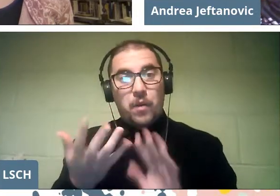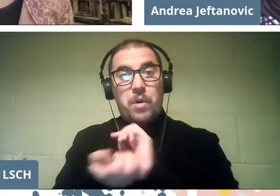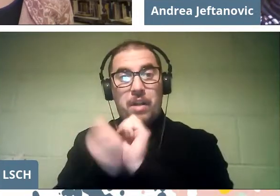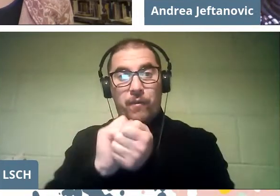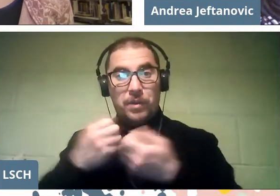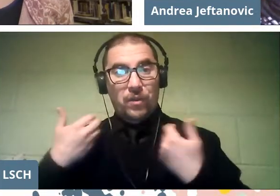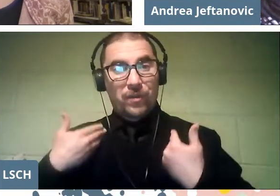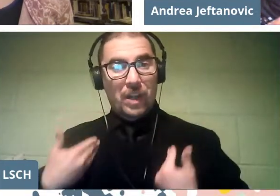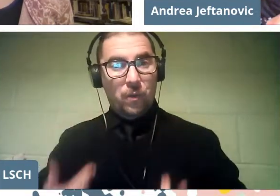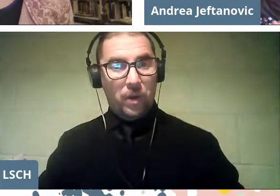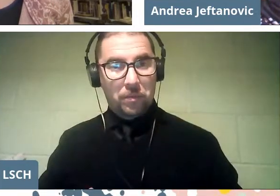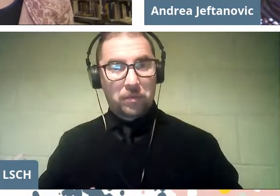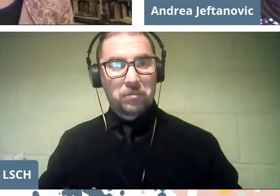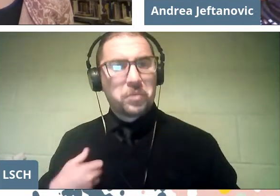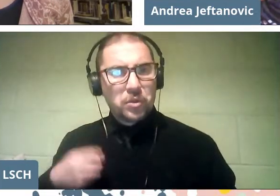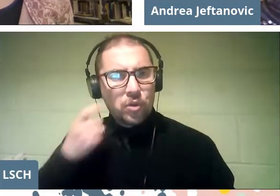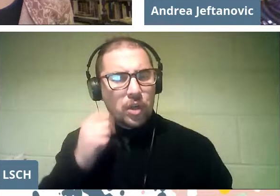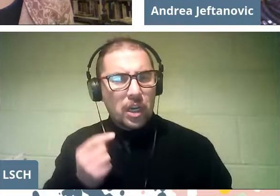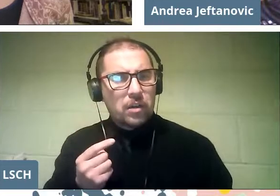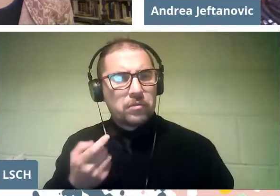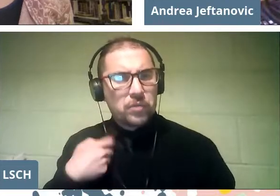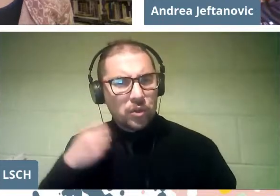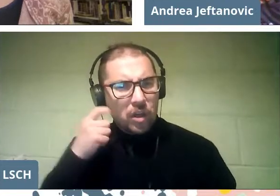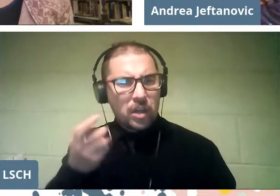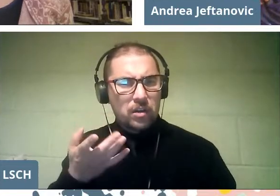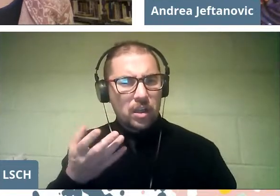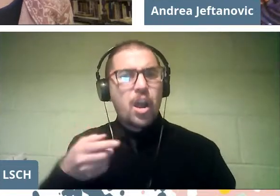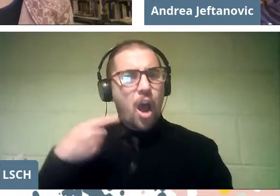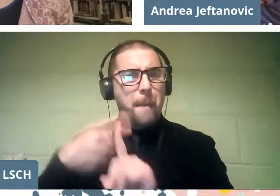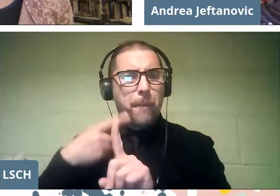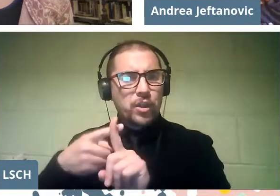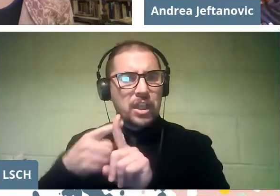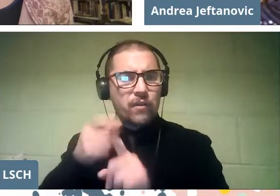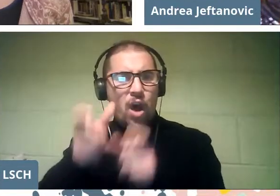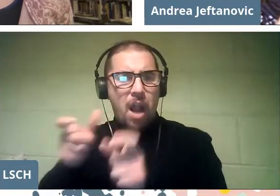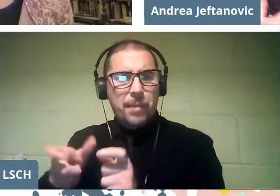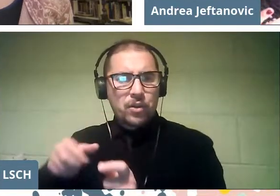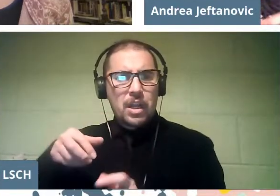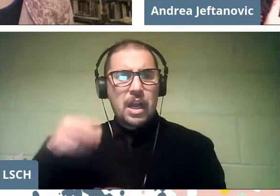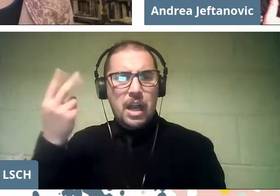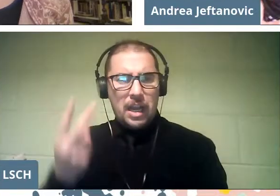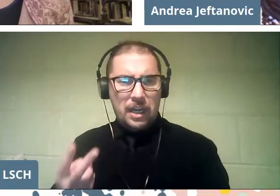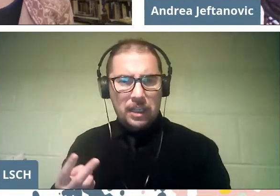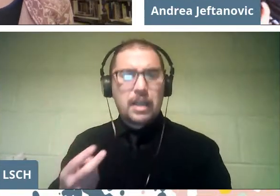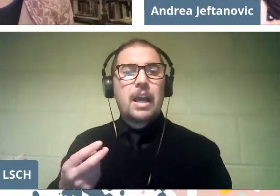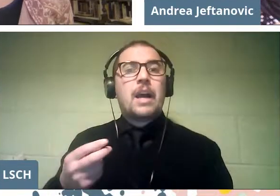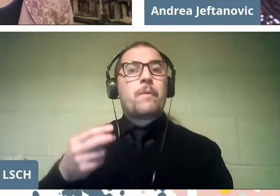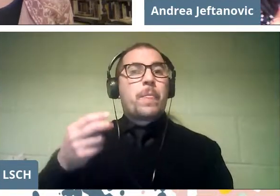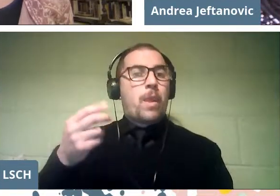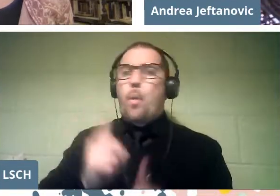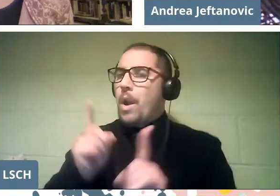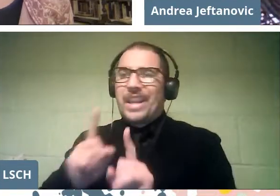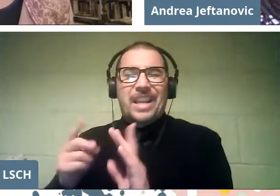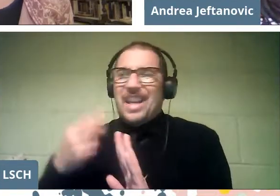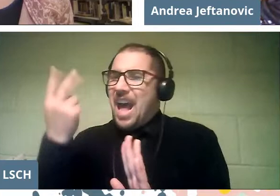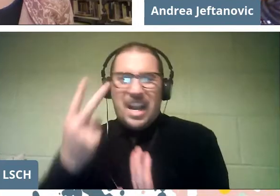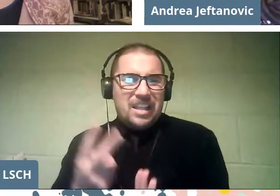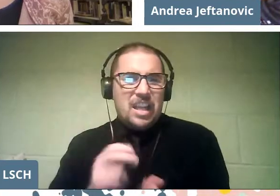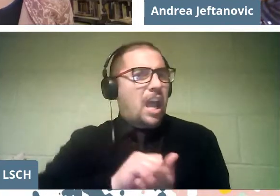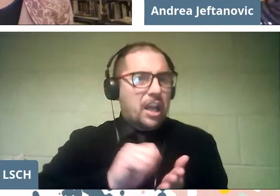transformación que creo que es sumamente beneficiosa para las personas que hacemos arte, la disciplina que sea, el oficio que